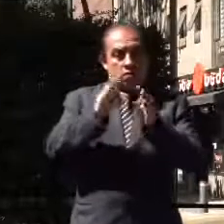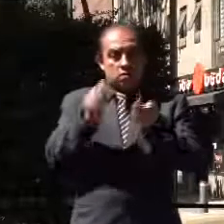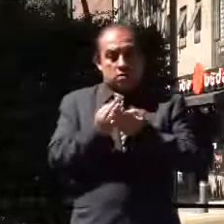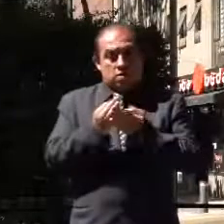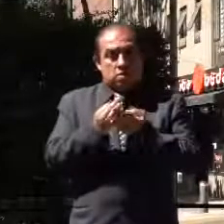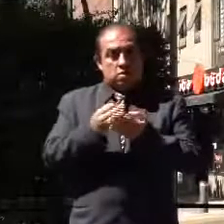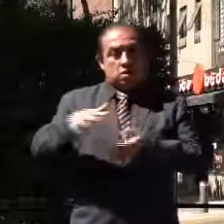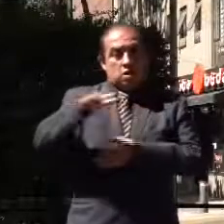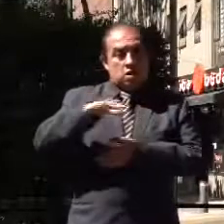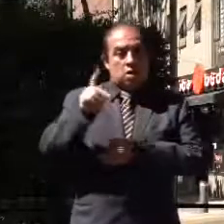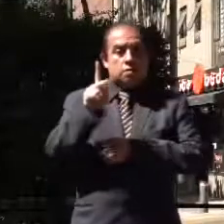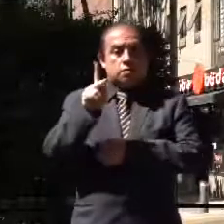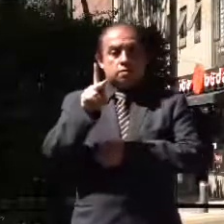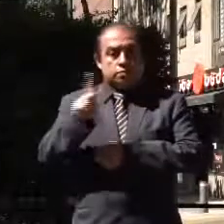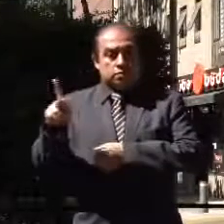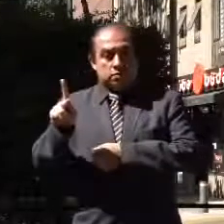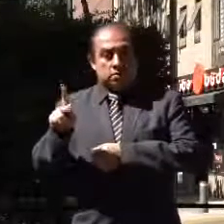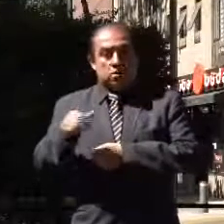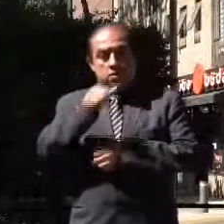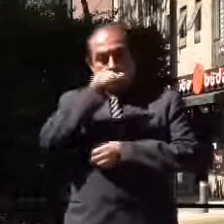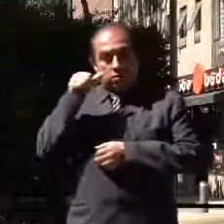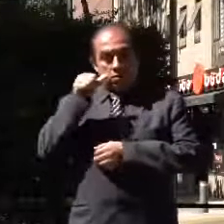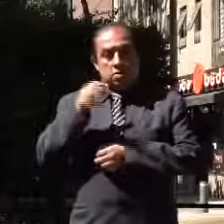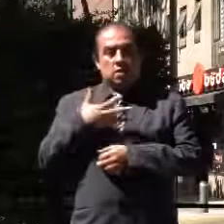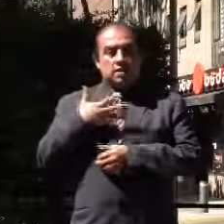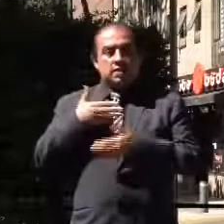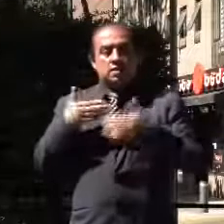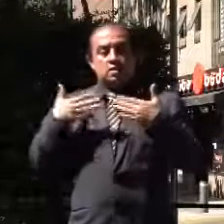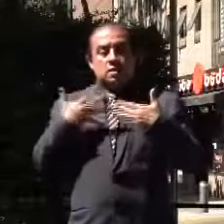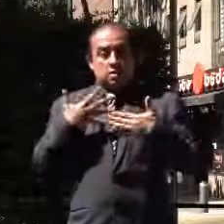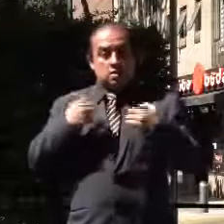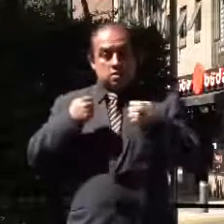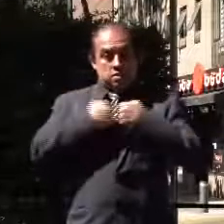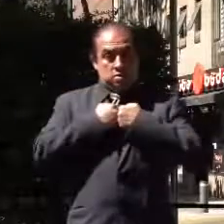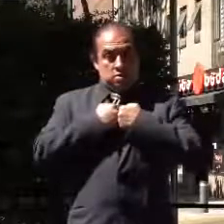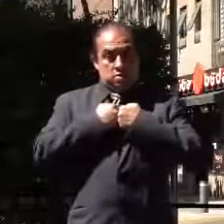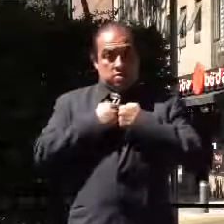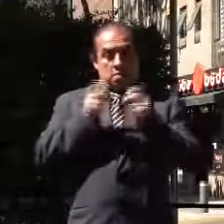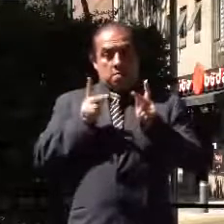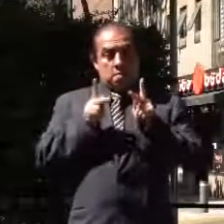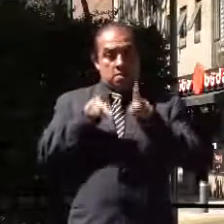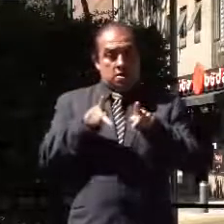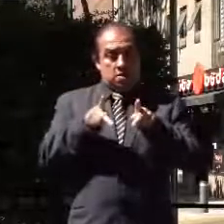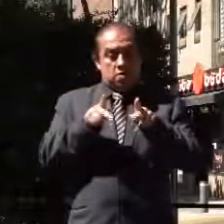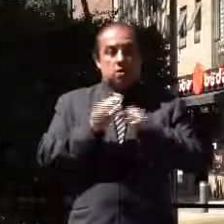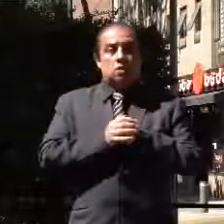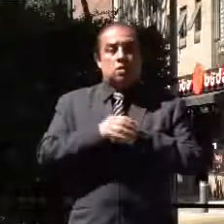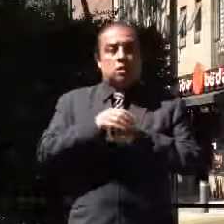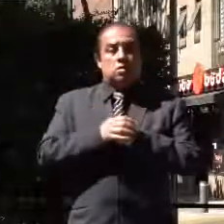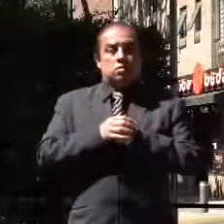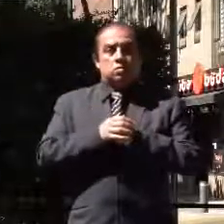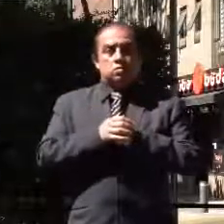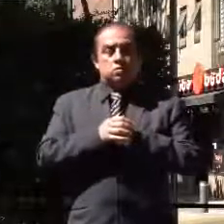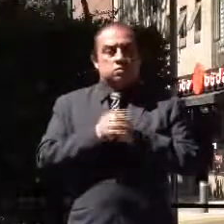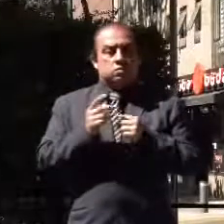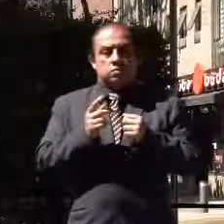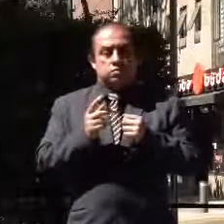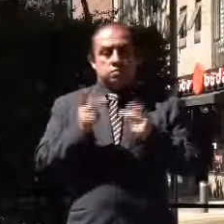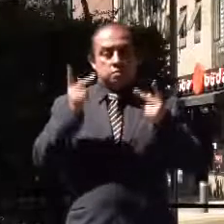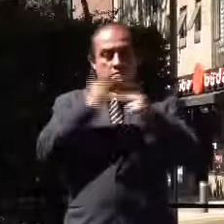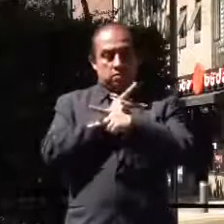Juárez. La parte poniente es la que queda limitada entre el periférico y División del Norte. Estamos trabajando ya en